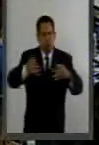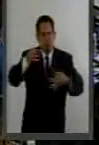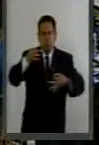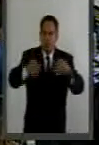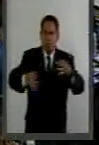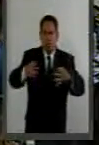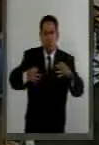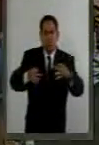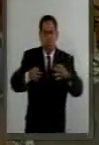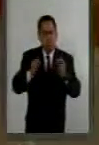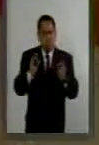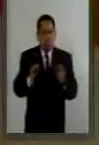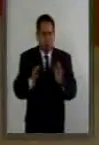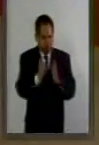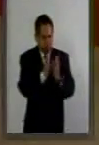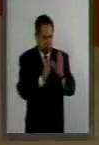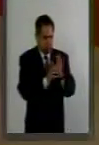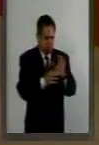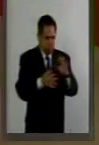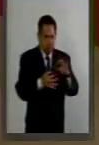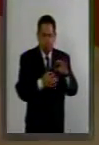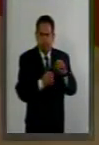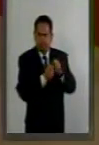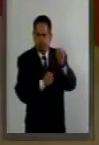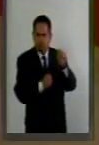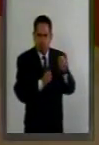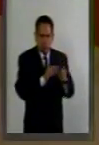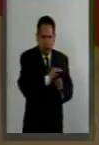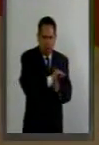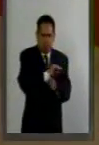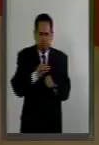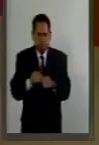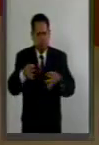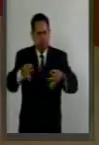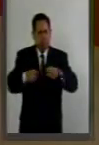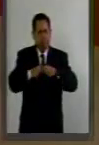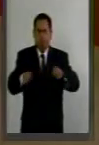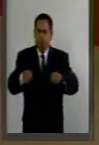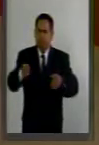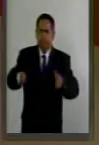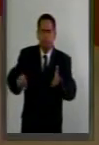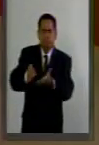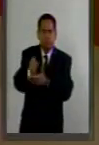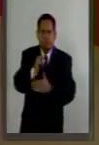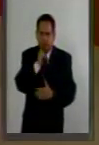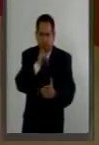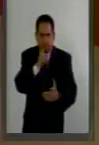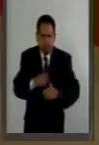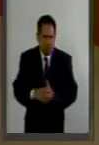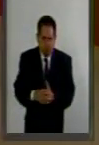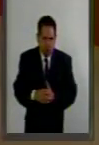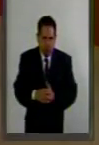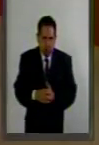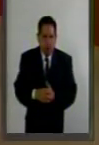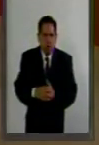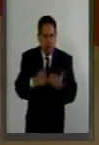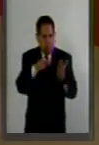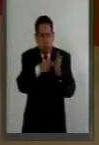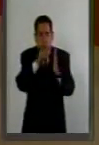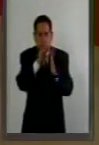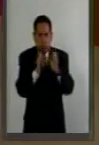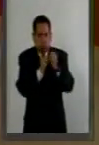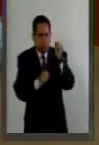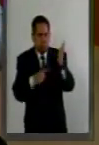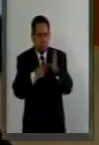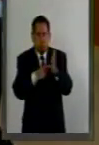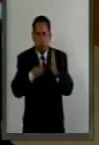constitucional propiamente dicho. El modelo mexicano se sustenta en la existencia de una Suprema Corte de